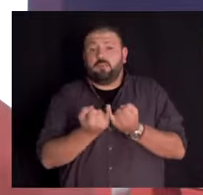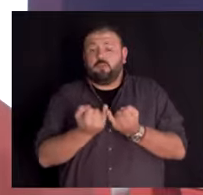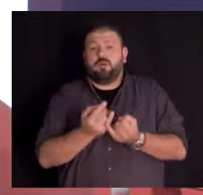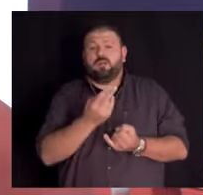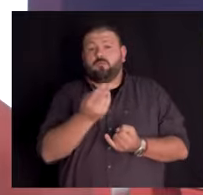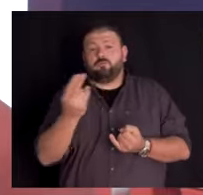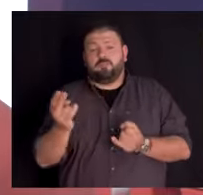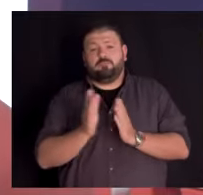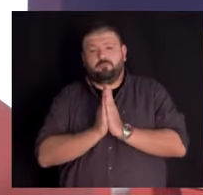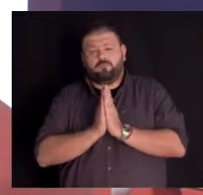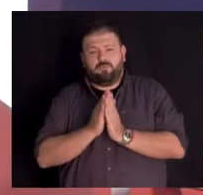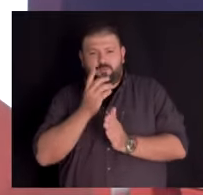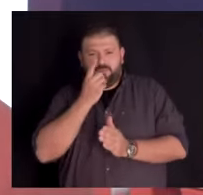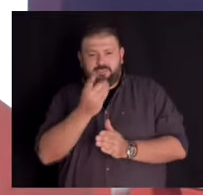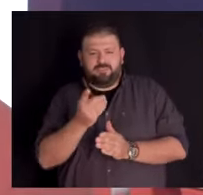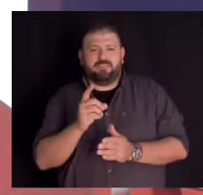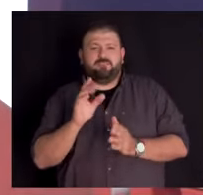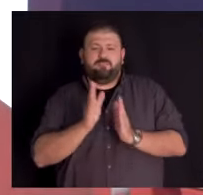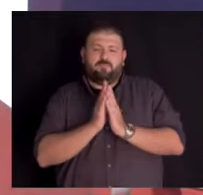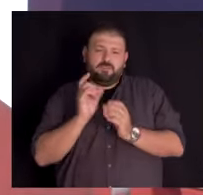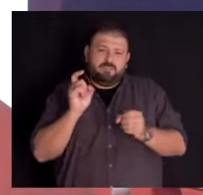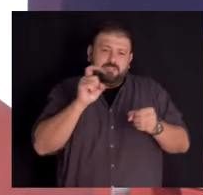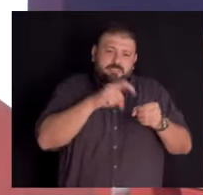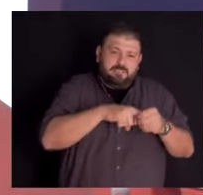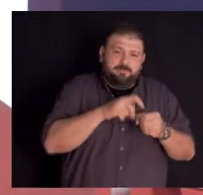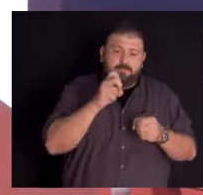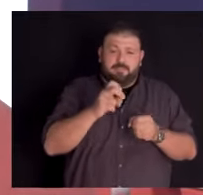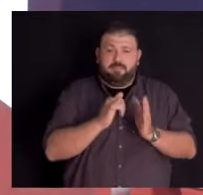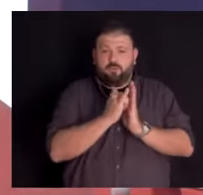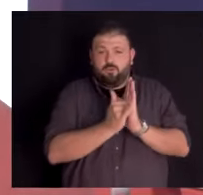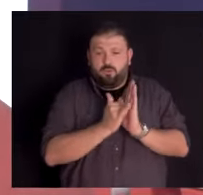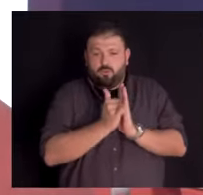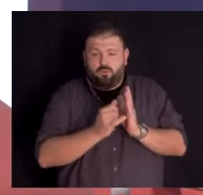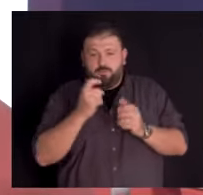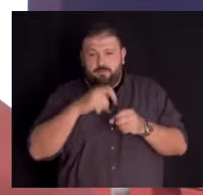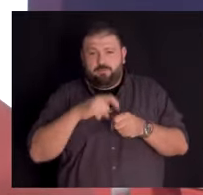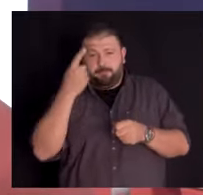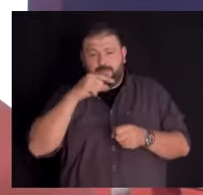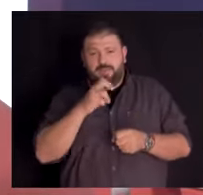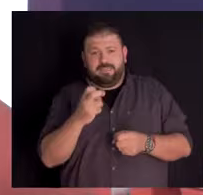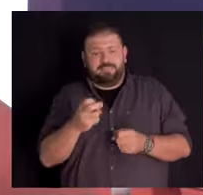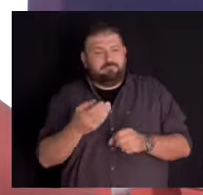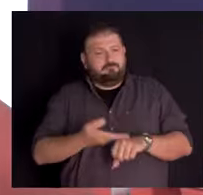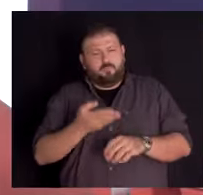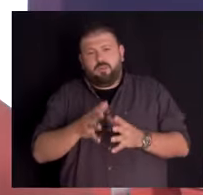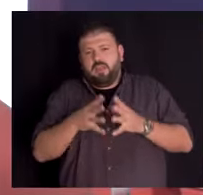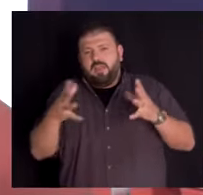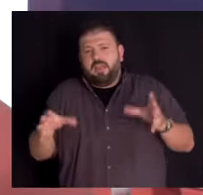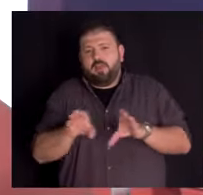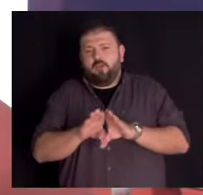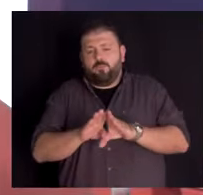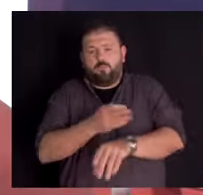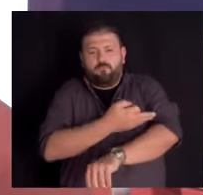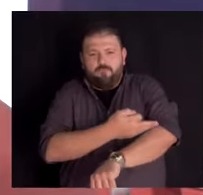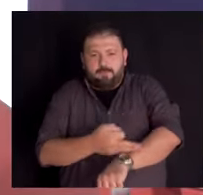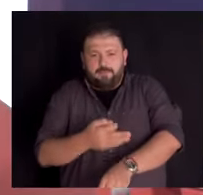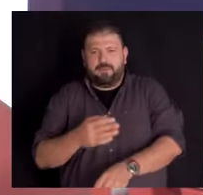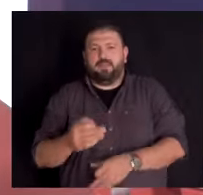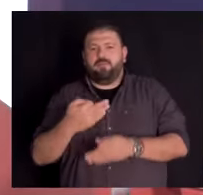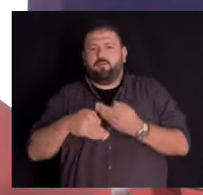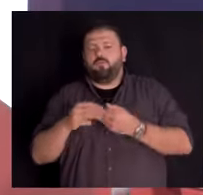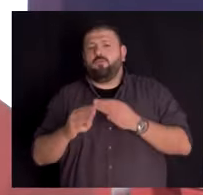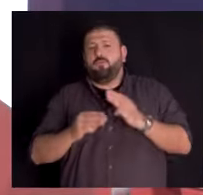dice Eduardo, es maravilloso saber que estamos siendo esta gran familia morada, y por otra parte también les queremos recordar que le den